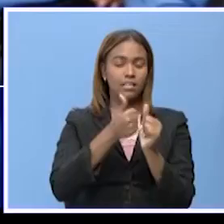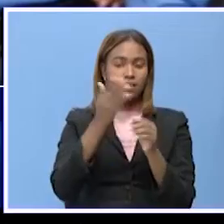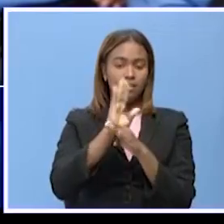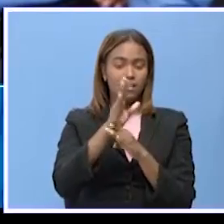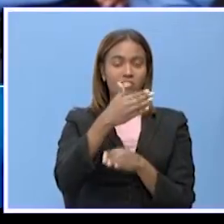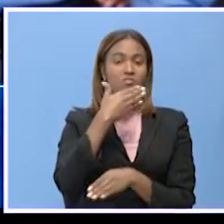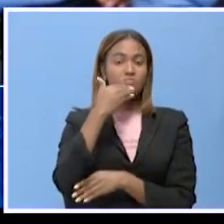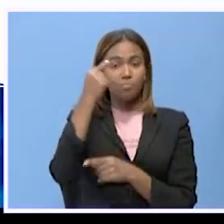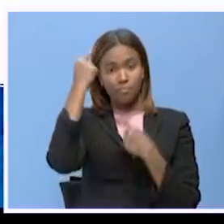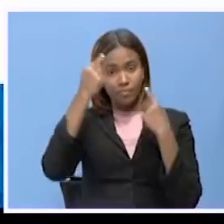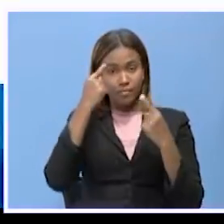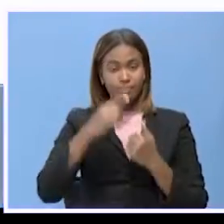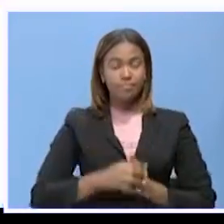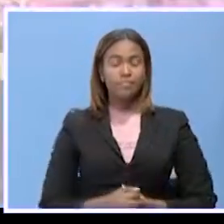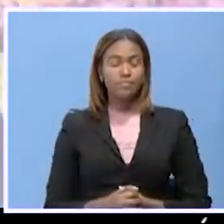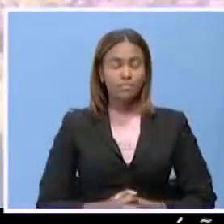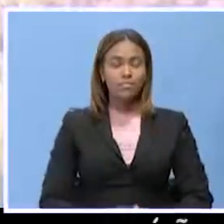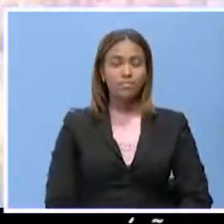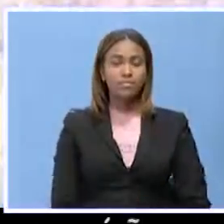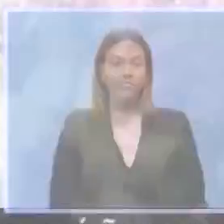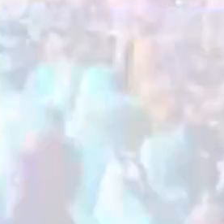sus memorias.